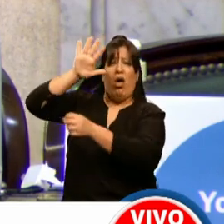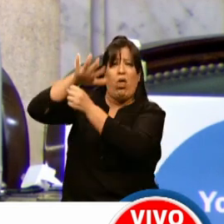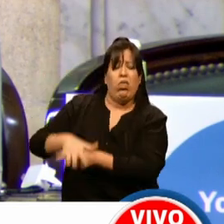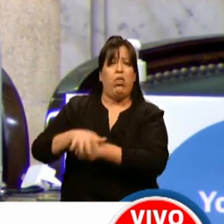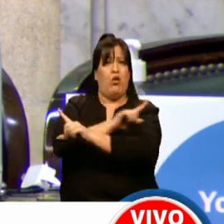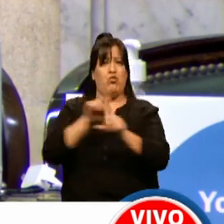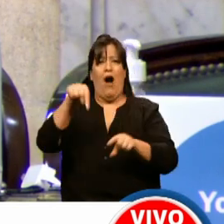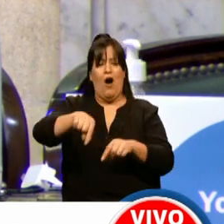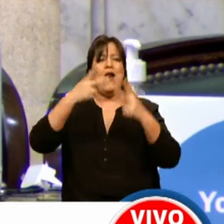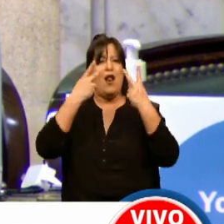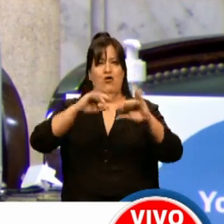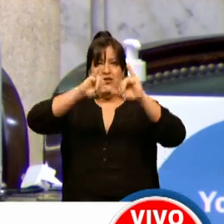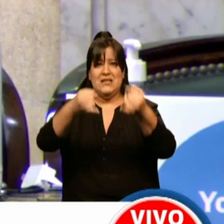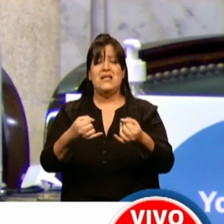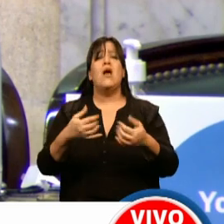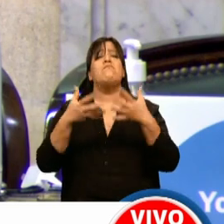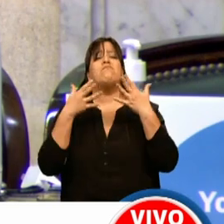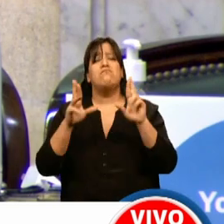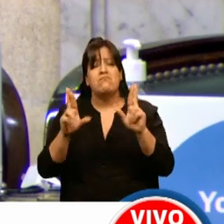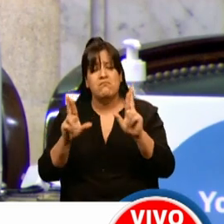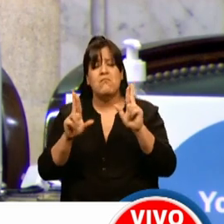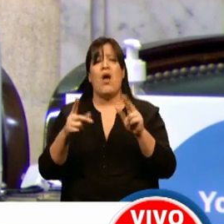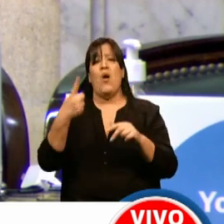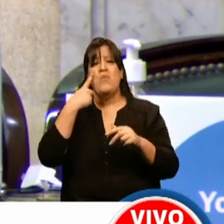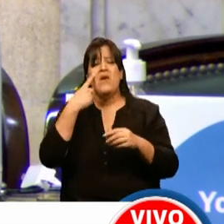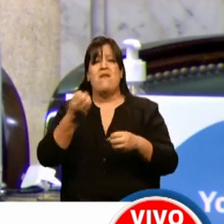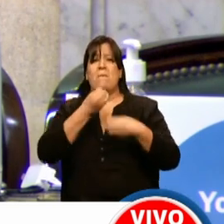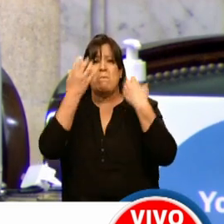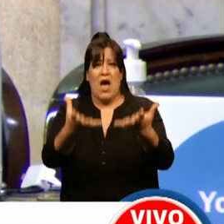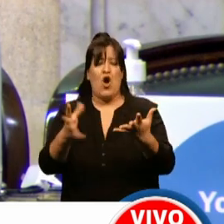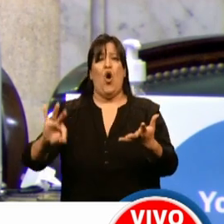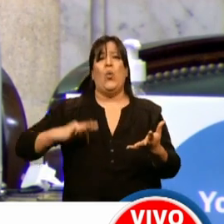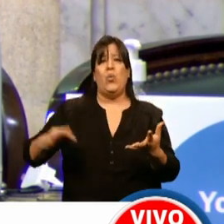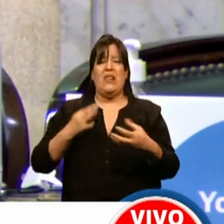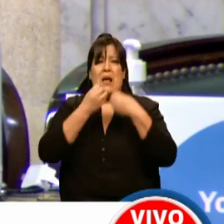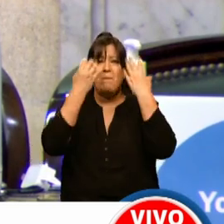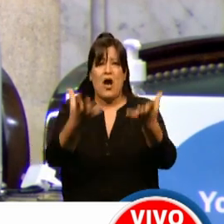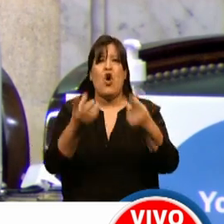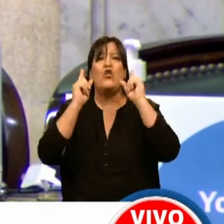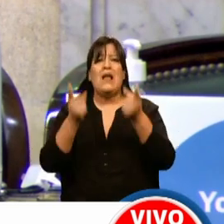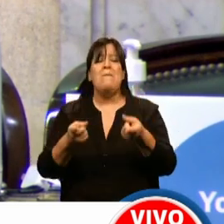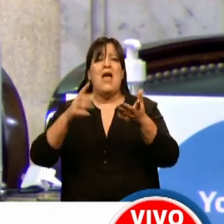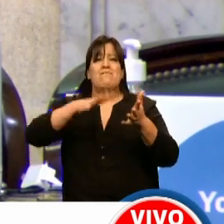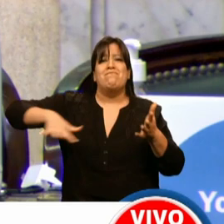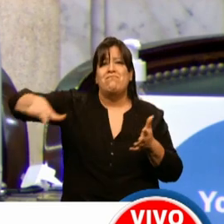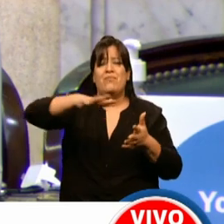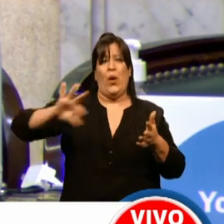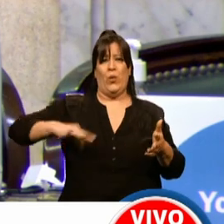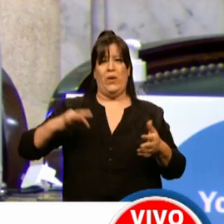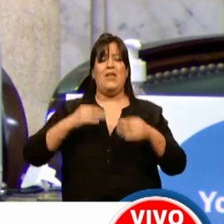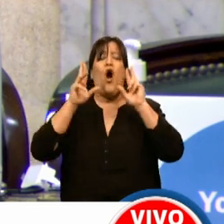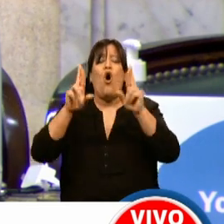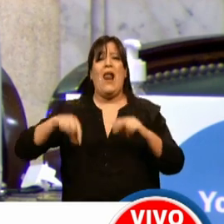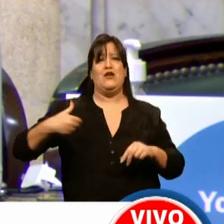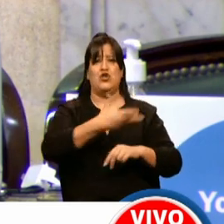y claramente no vamos por mejores formas de vida mejores condiciones de vida y por una mejor sociedad